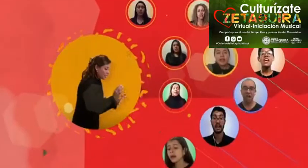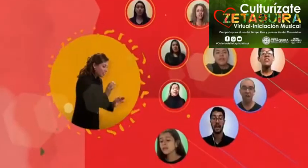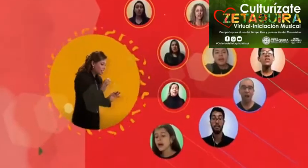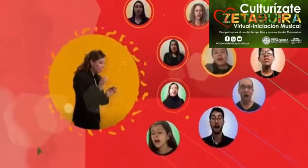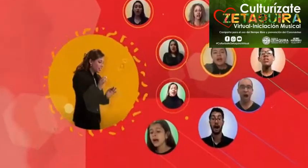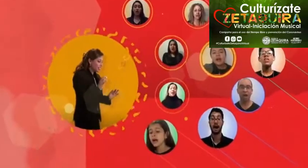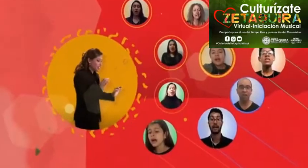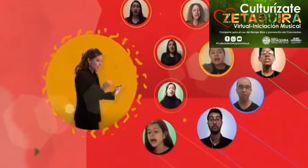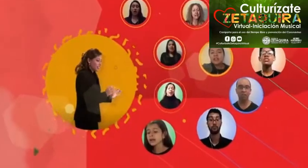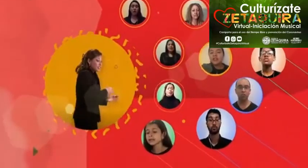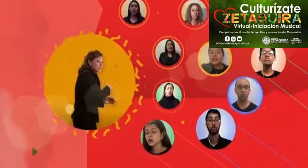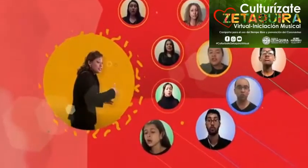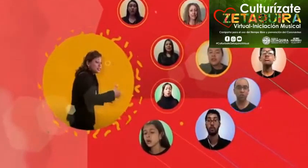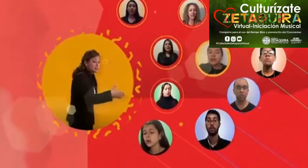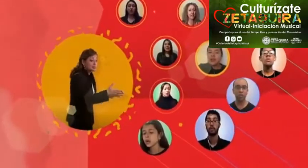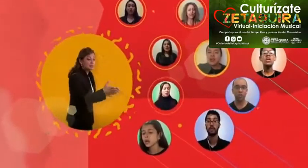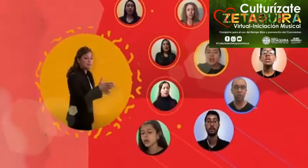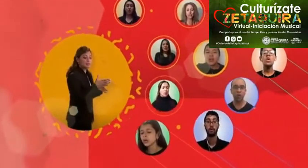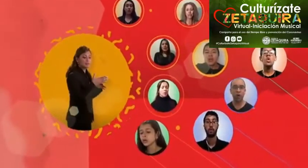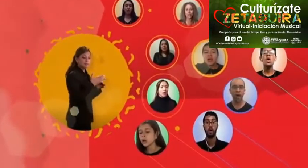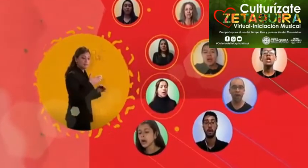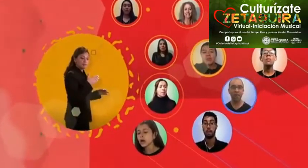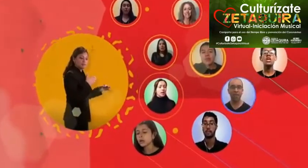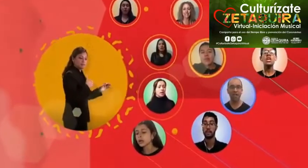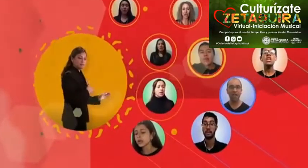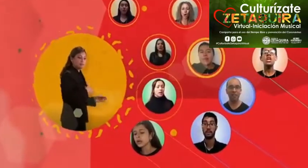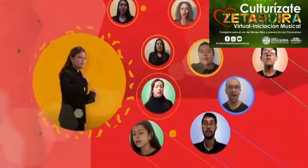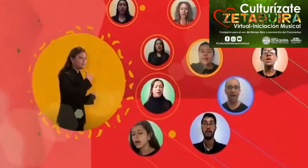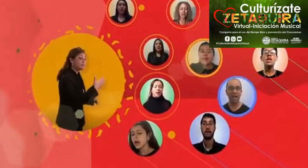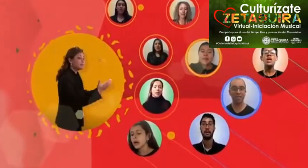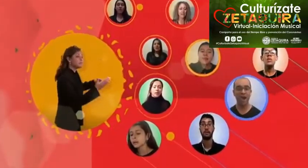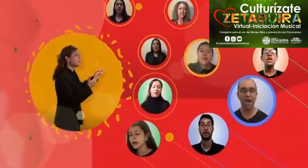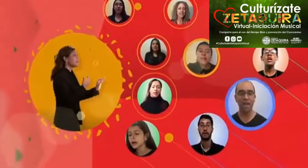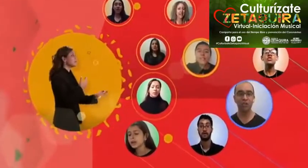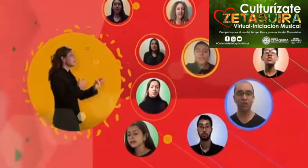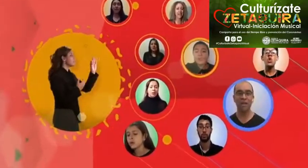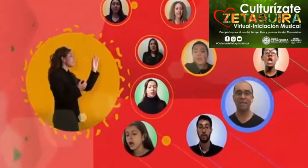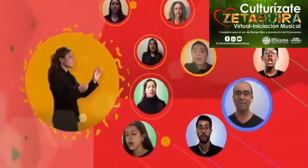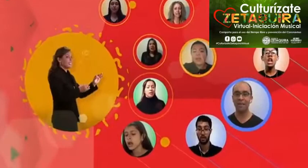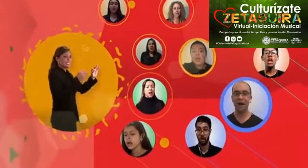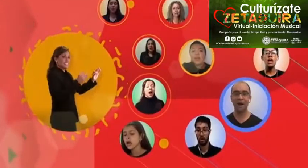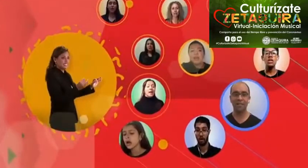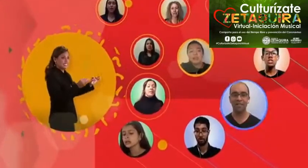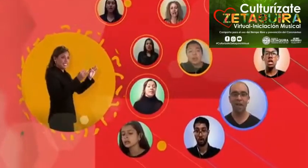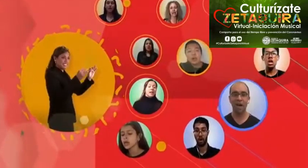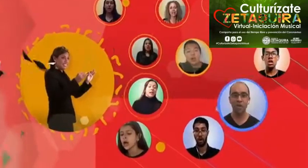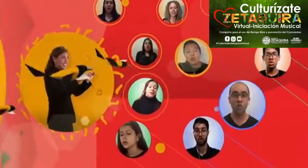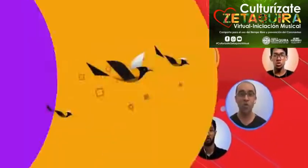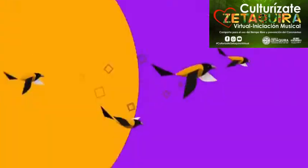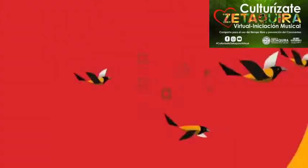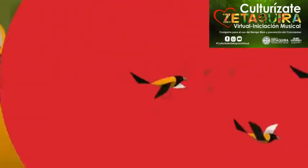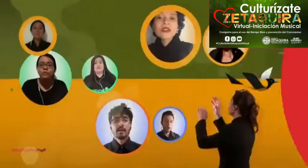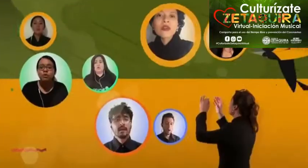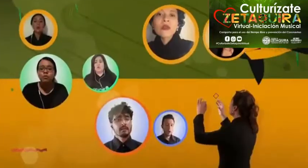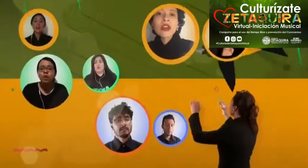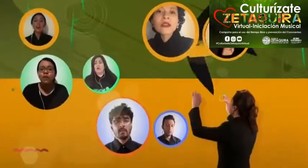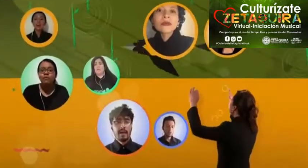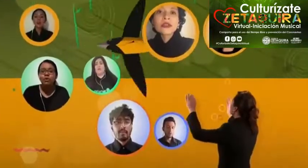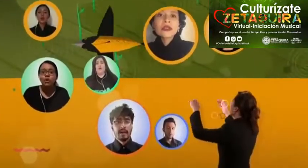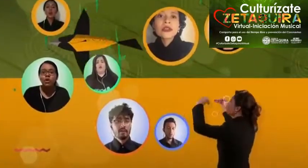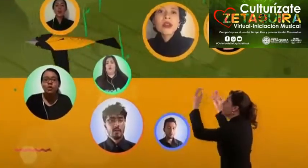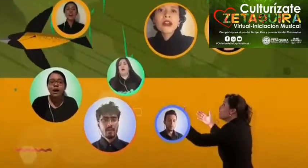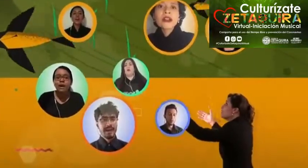Lleva, lleva en su pejillo y me caisí, ya le dices que se le trae la luna. Pasó